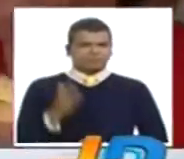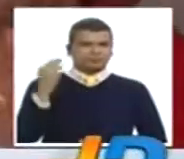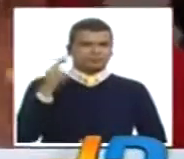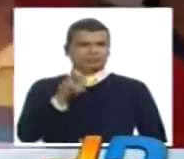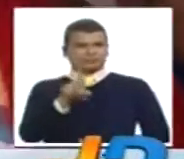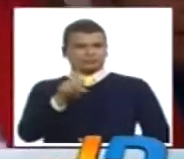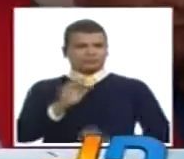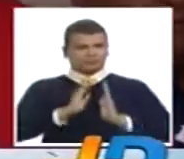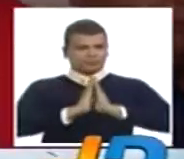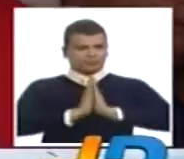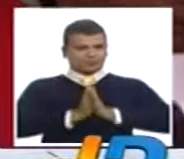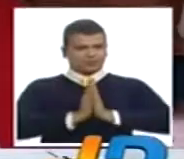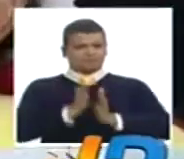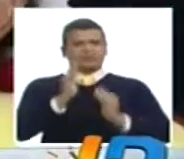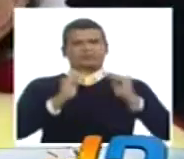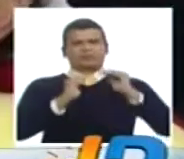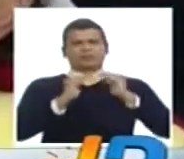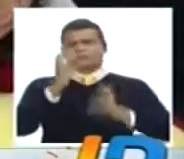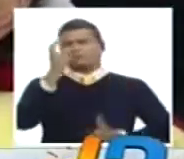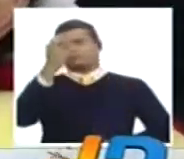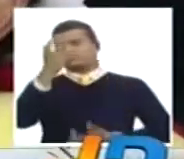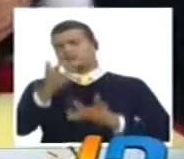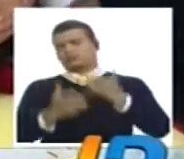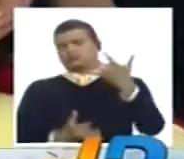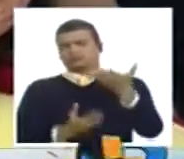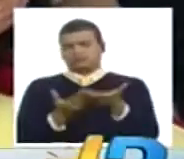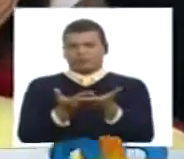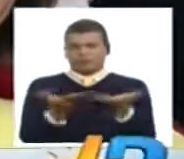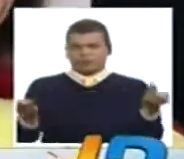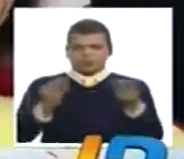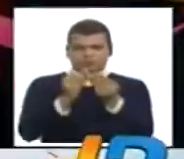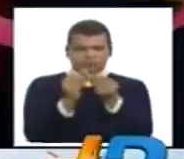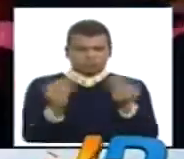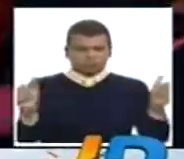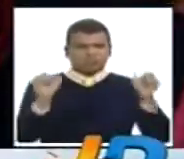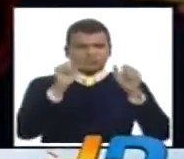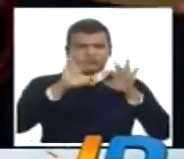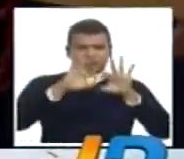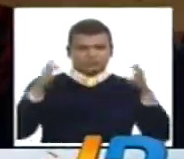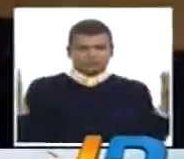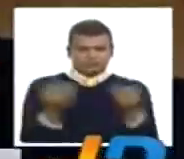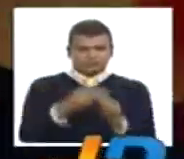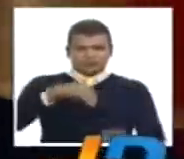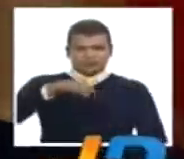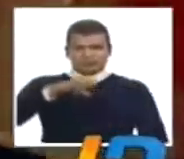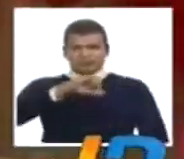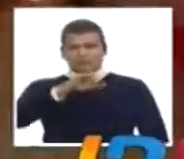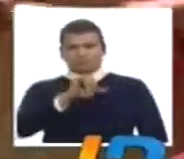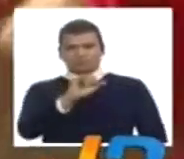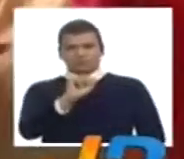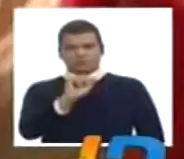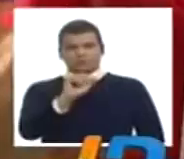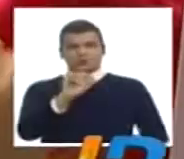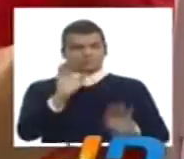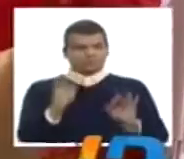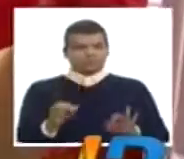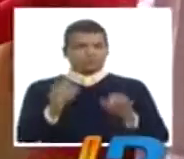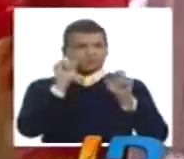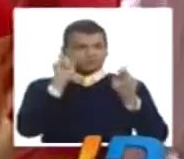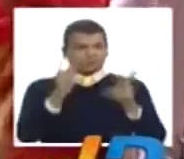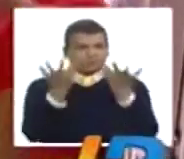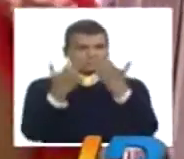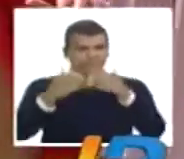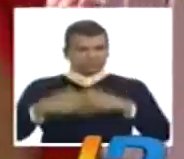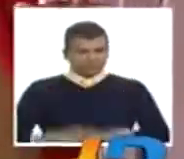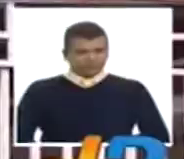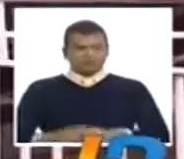pasado 26 de diciembre un incendio acabara con todo lo que se encontraba en la casa de la familia Mejía Rengifo. El empresario Roberto Ortiz trabajó con los vecinos del sector